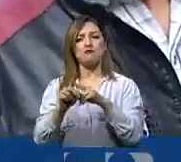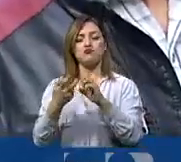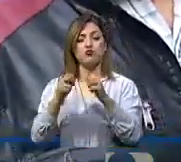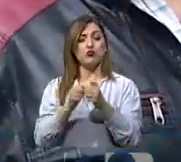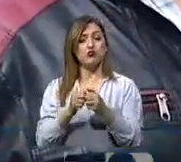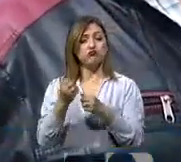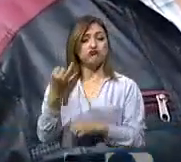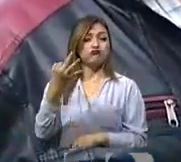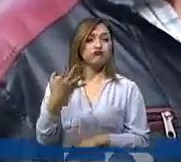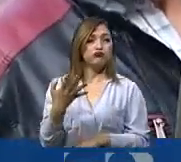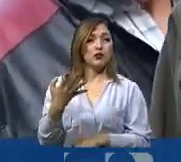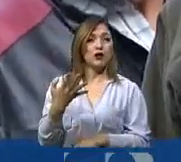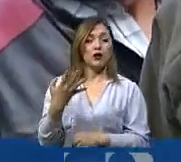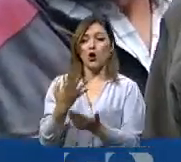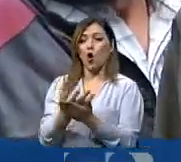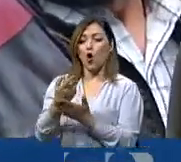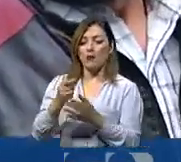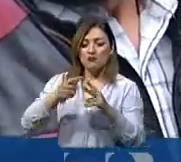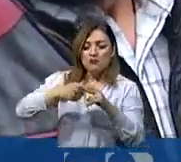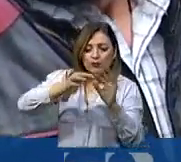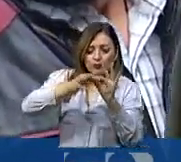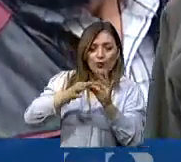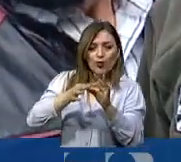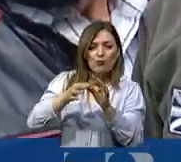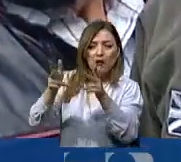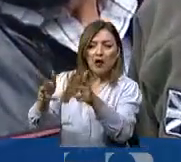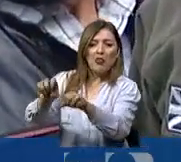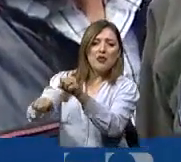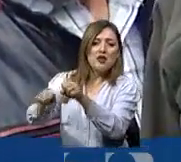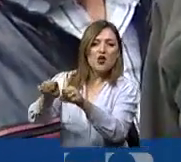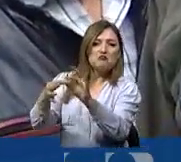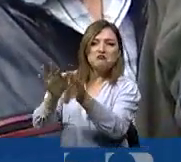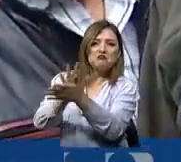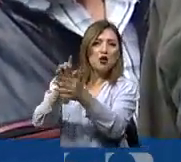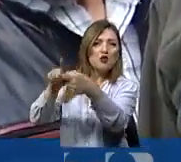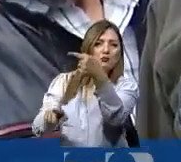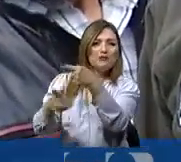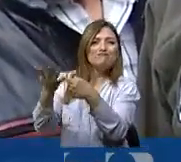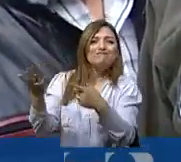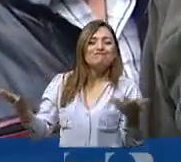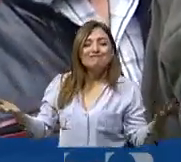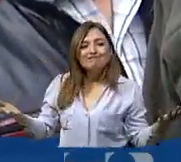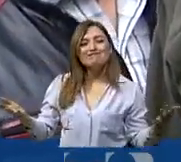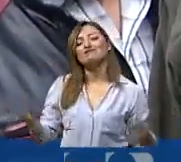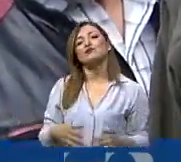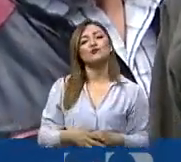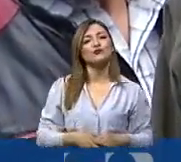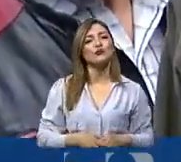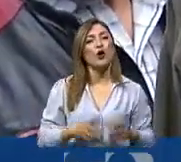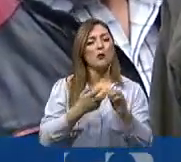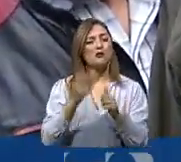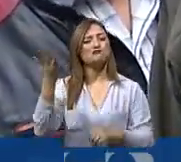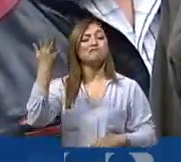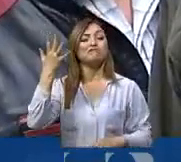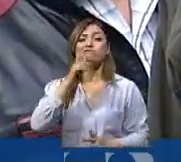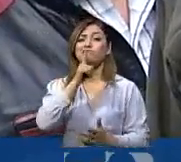Los repuestos que hasta ahora no llegan para levantar la flota caída. Si bien es cierto, es un problema que se atrae desde hace años atrás, también